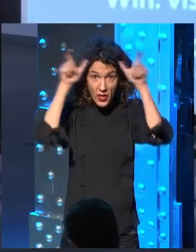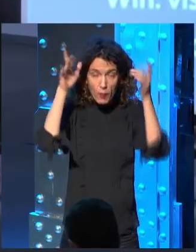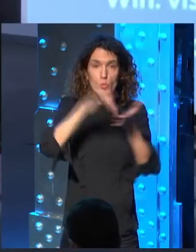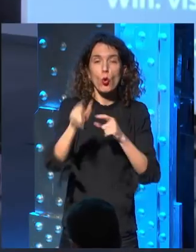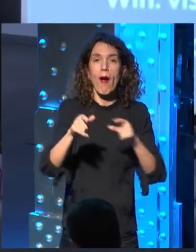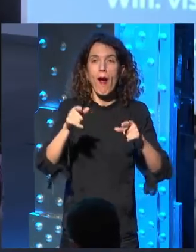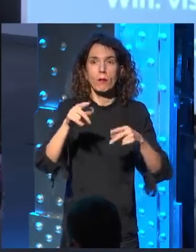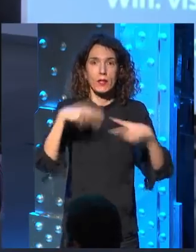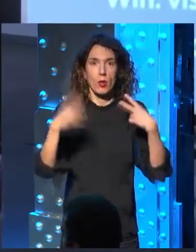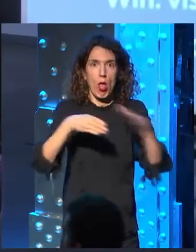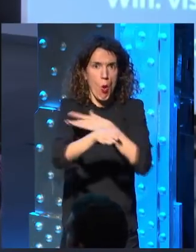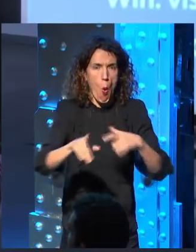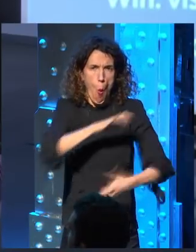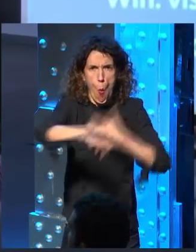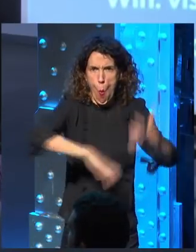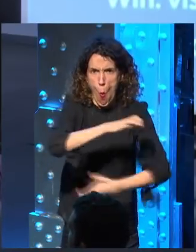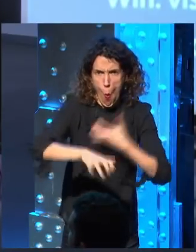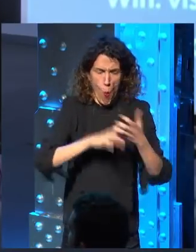irrumpe en un restaurante y provoca el caos.